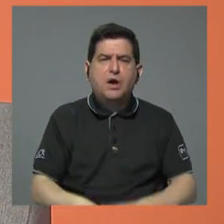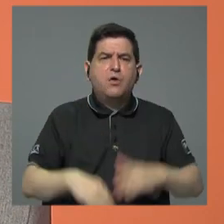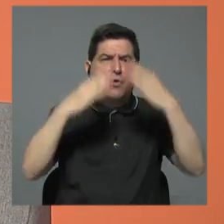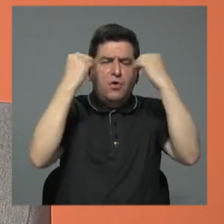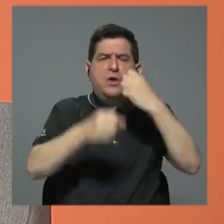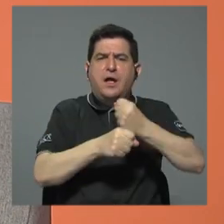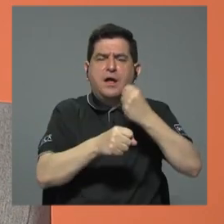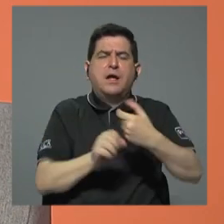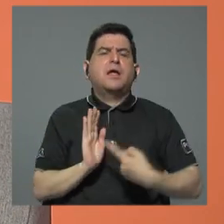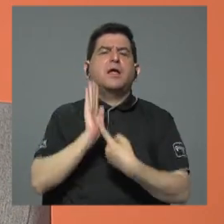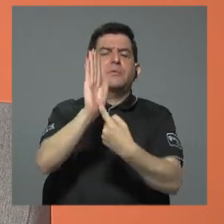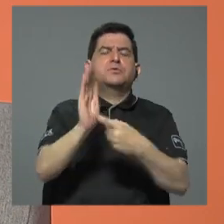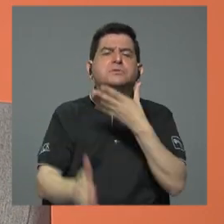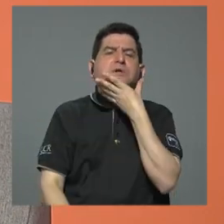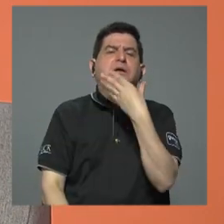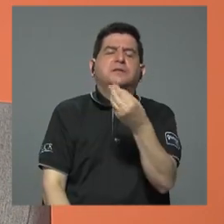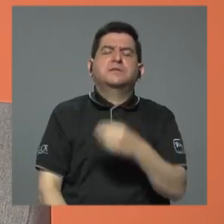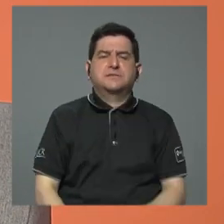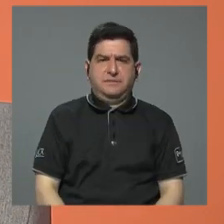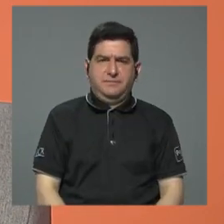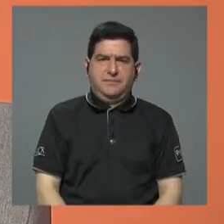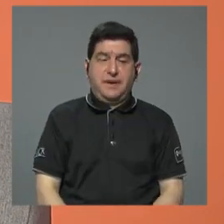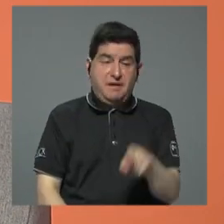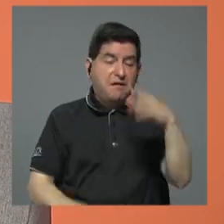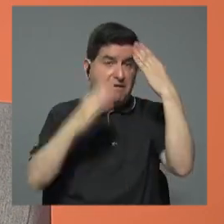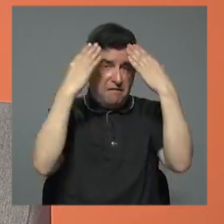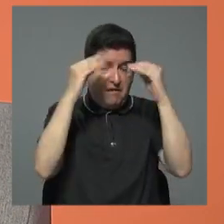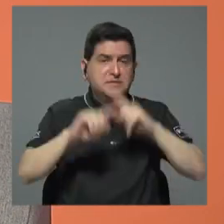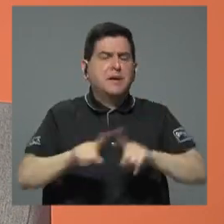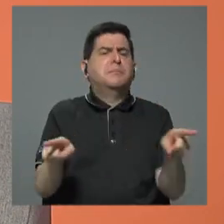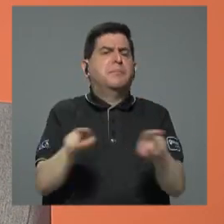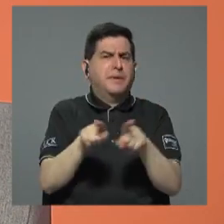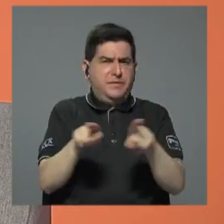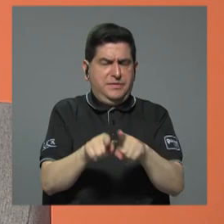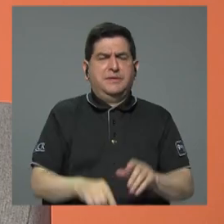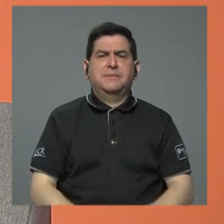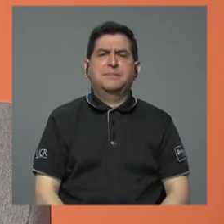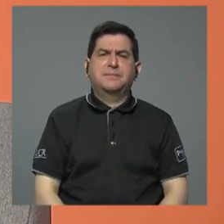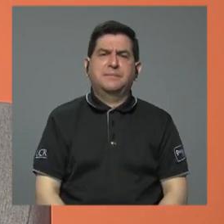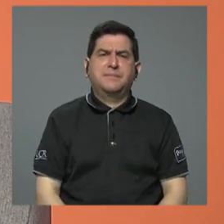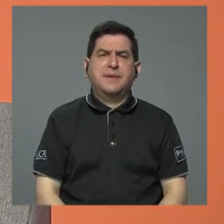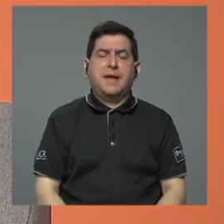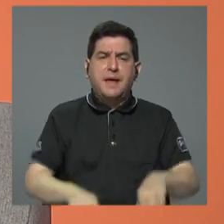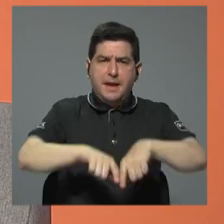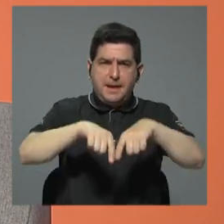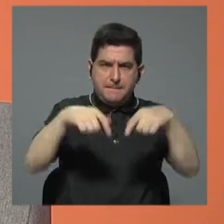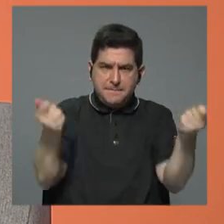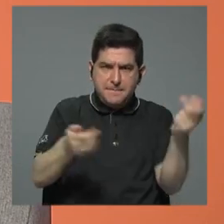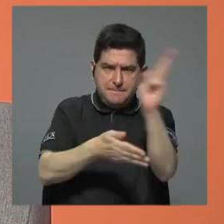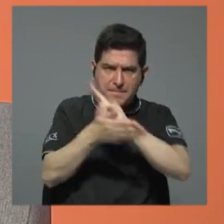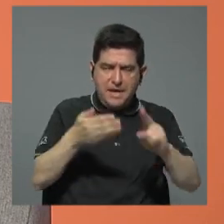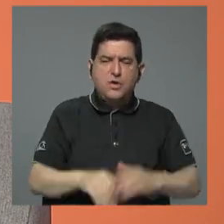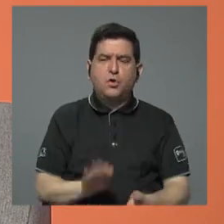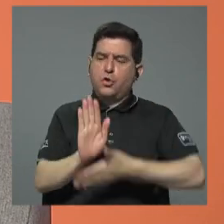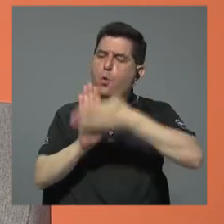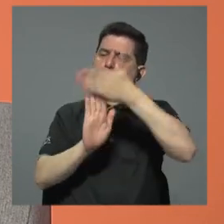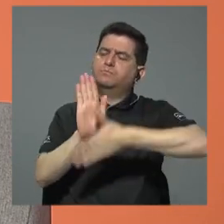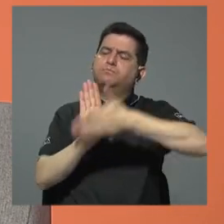de labores y presentarlo en diciembre. Esa es una de las informaciones, pero también, doña Laura, el semanario Universidad en su